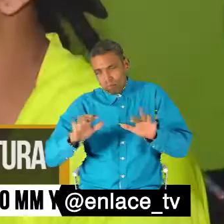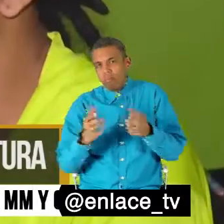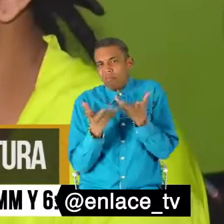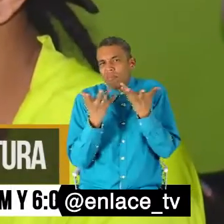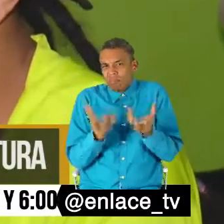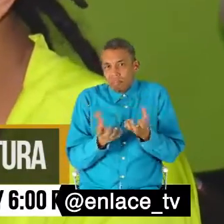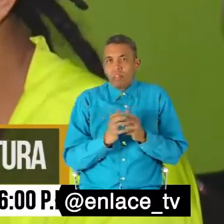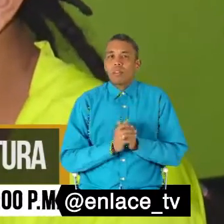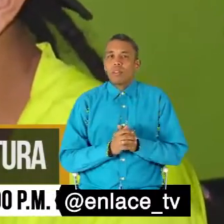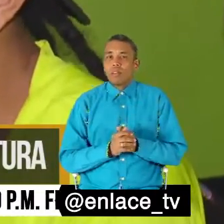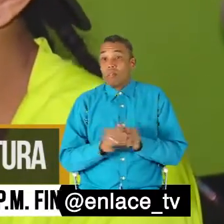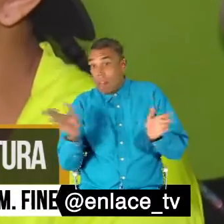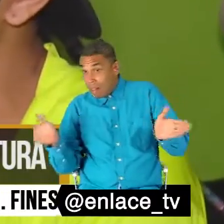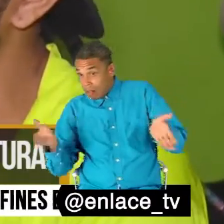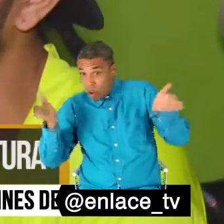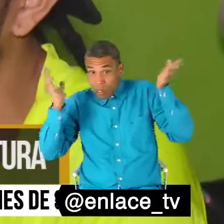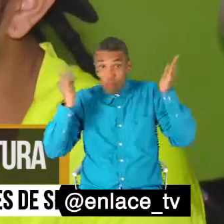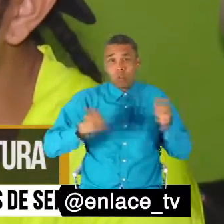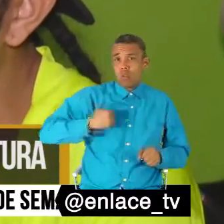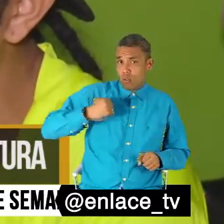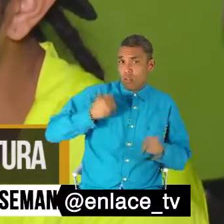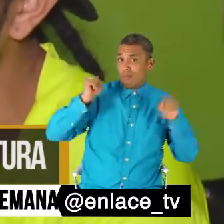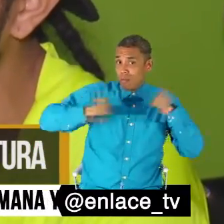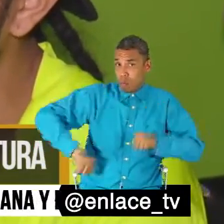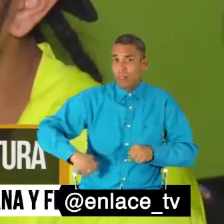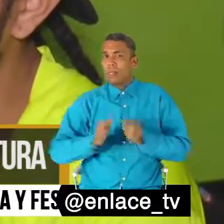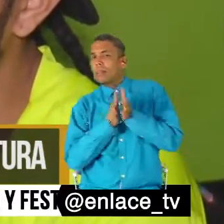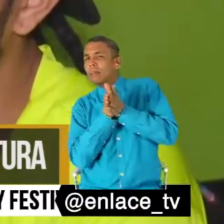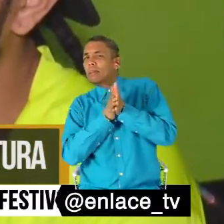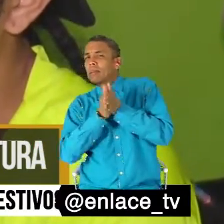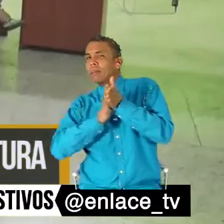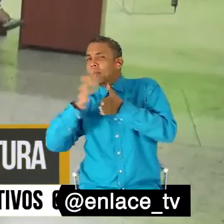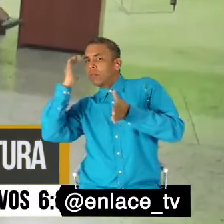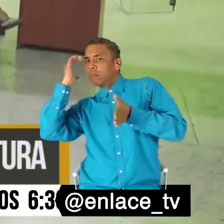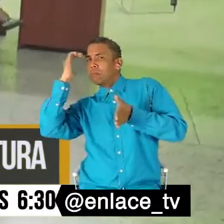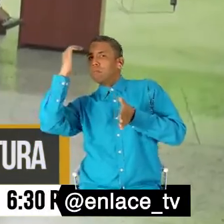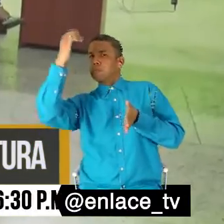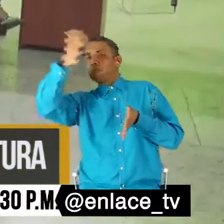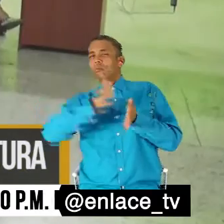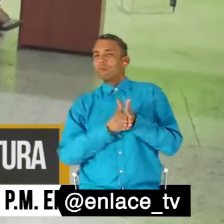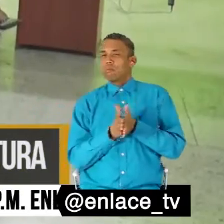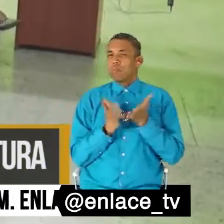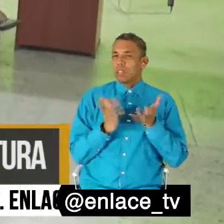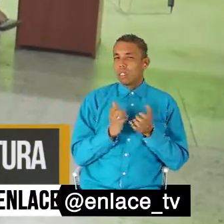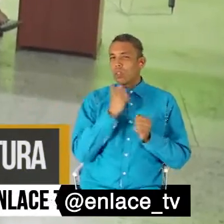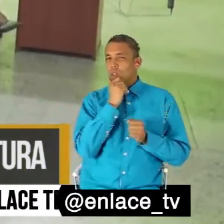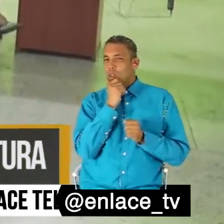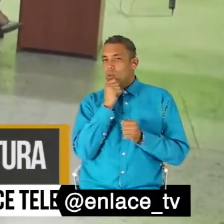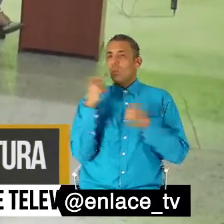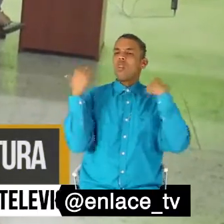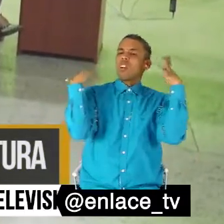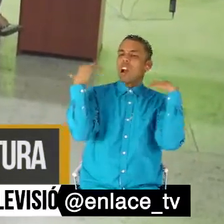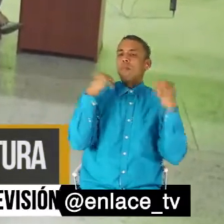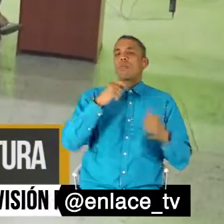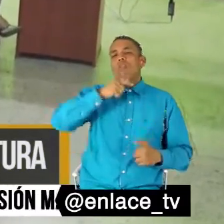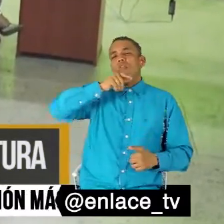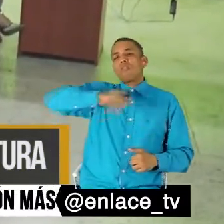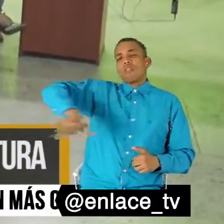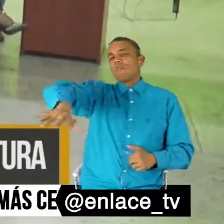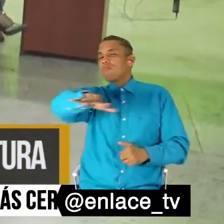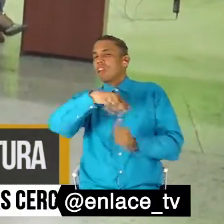se proyecten y que conozcan cuáles son esos procesos que se están realizando para el sector rural. Los jóvenes